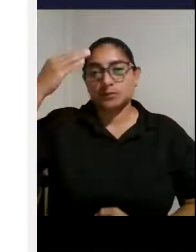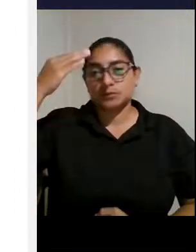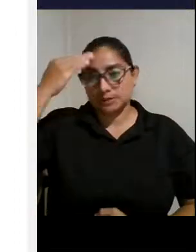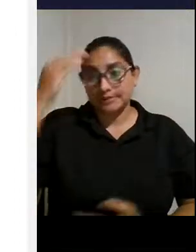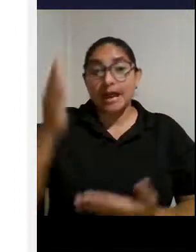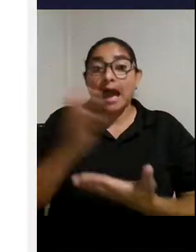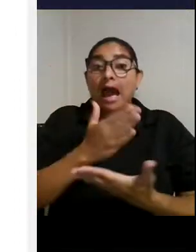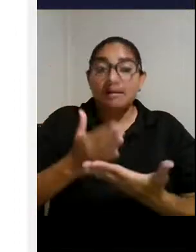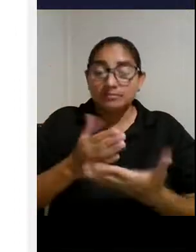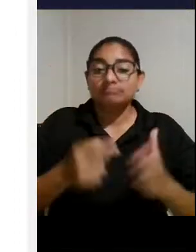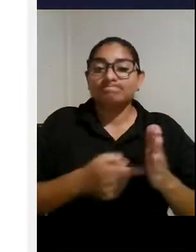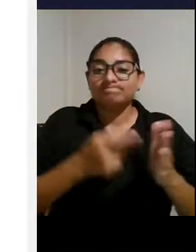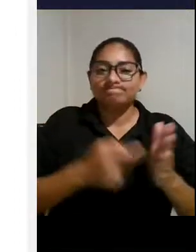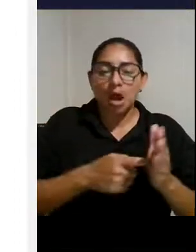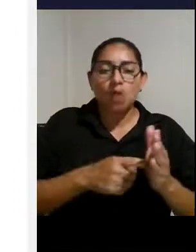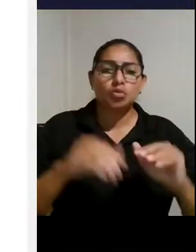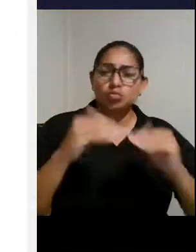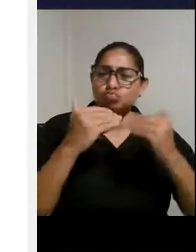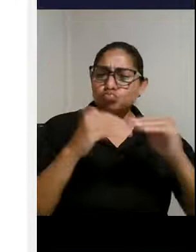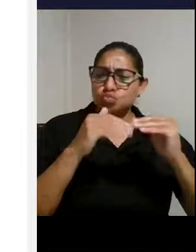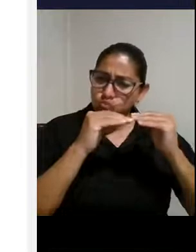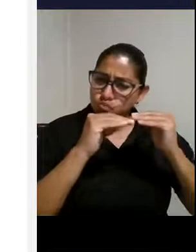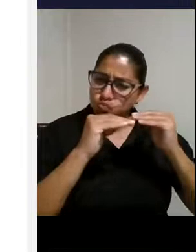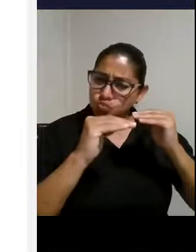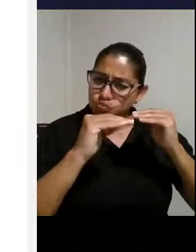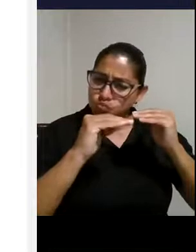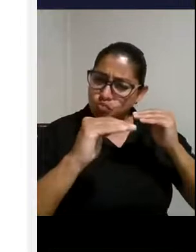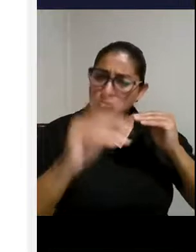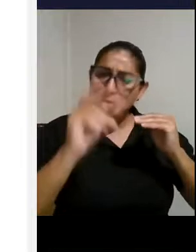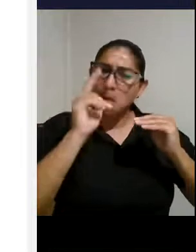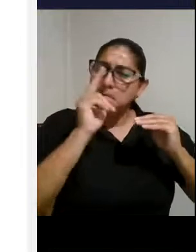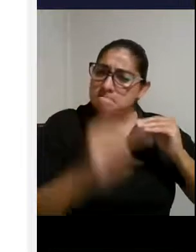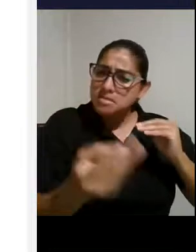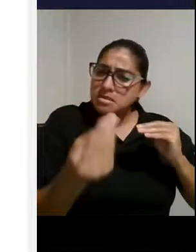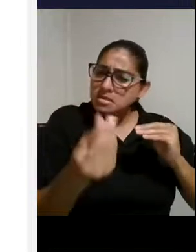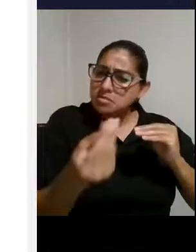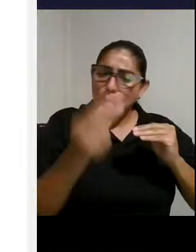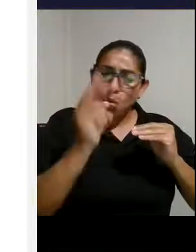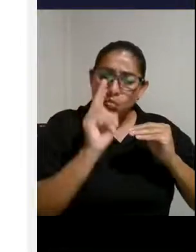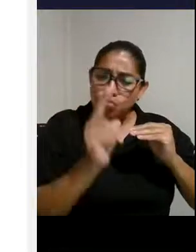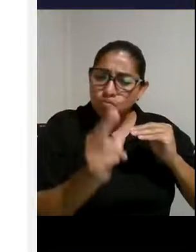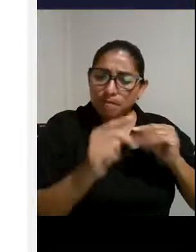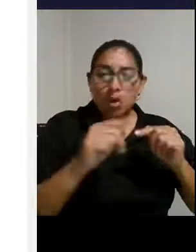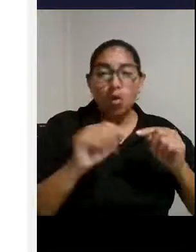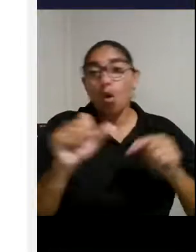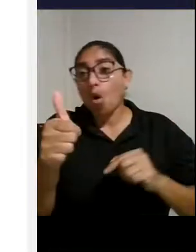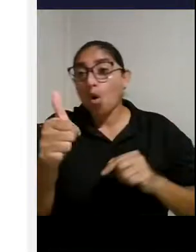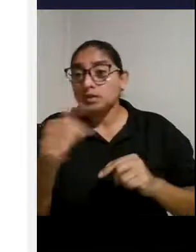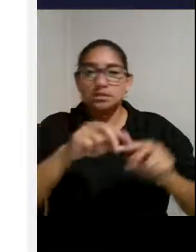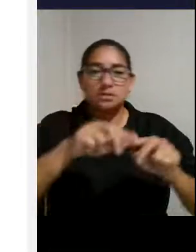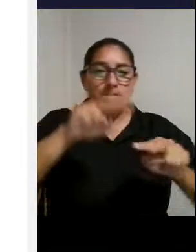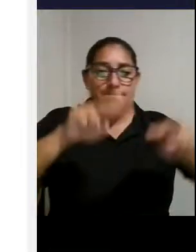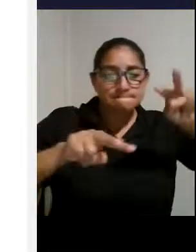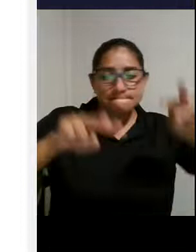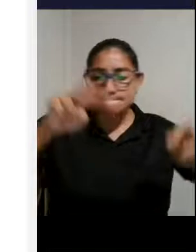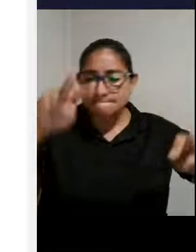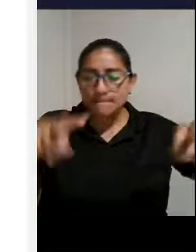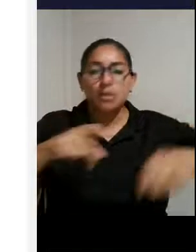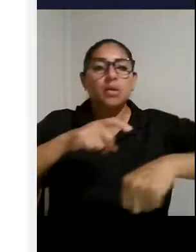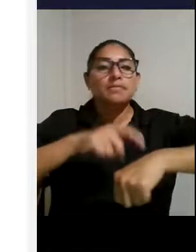algunas cantidades que se van a mantener constantes, pero habrán otras que irán variando con el